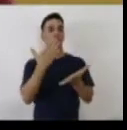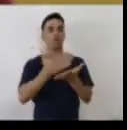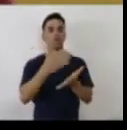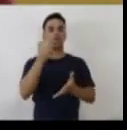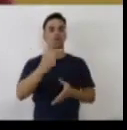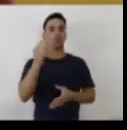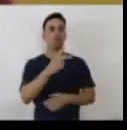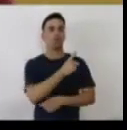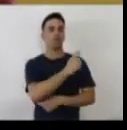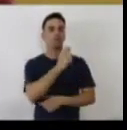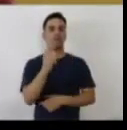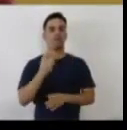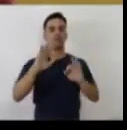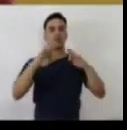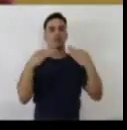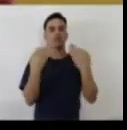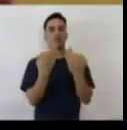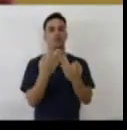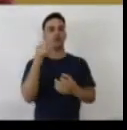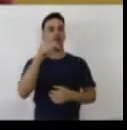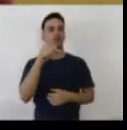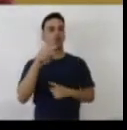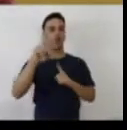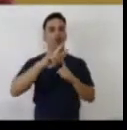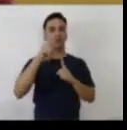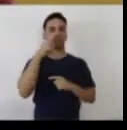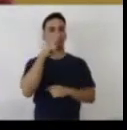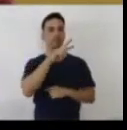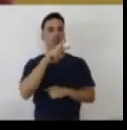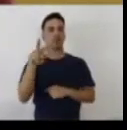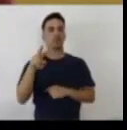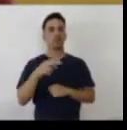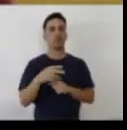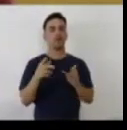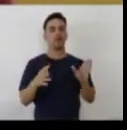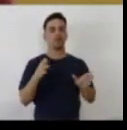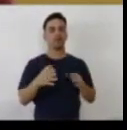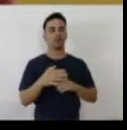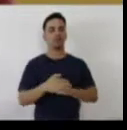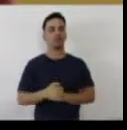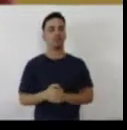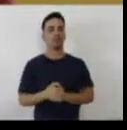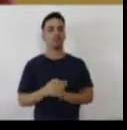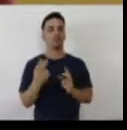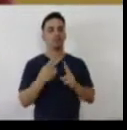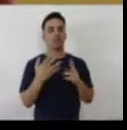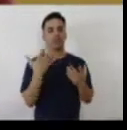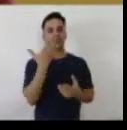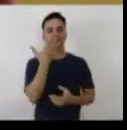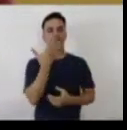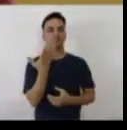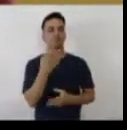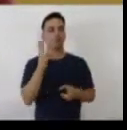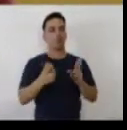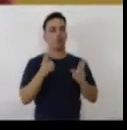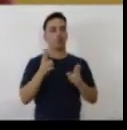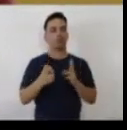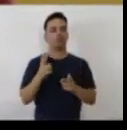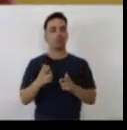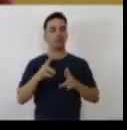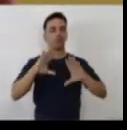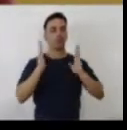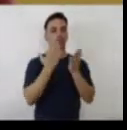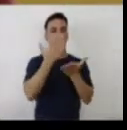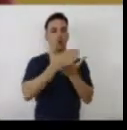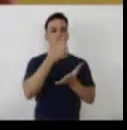saludo a todos los estudiantes, profesores y familiares que nos acompañan en este tiempo televisivo dedicado a